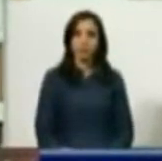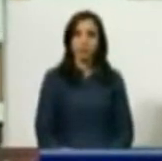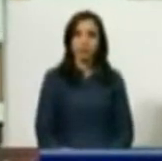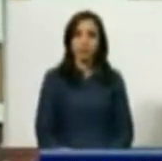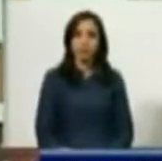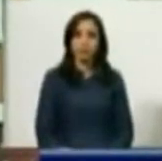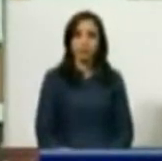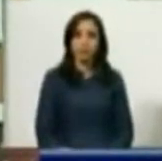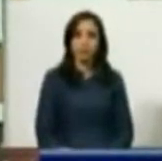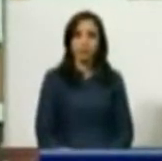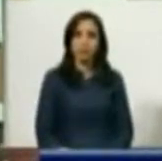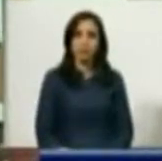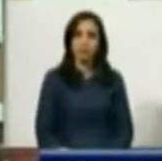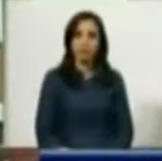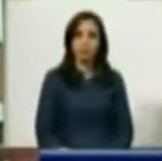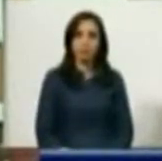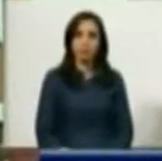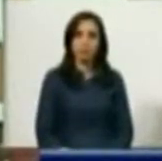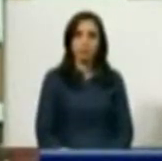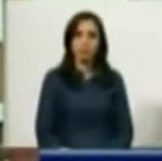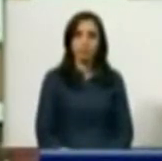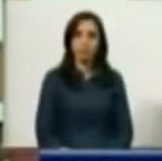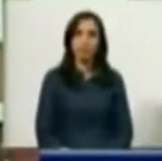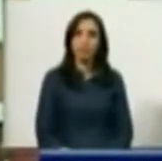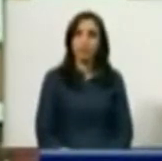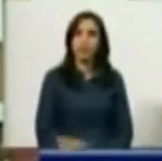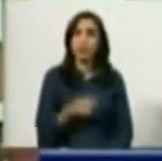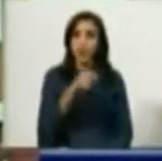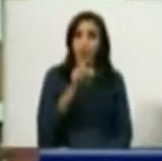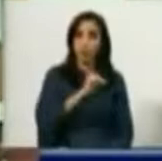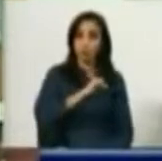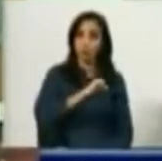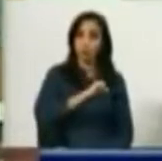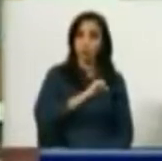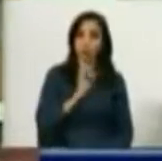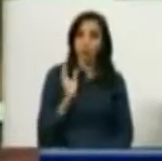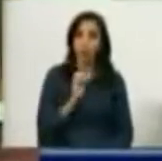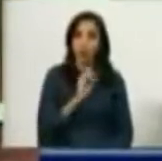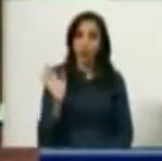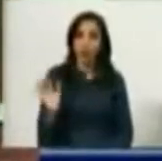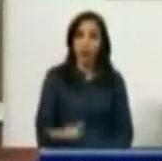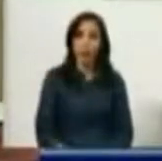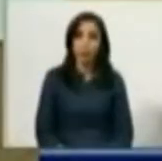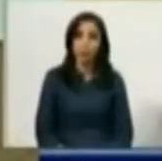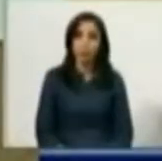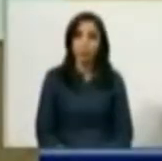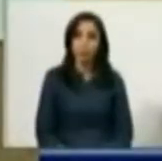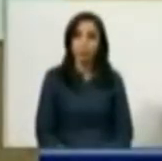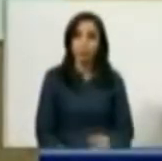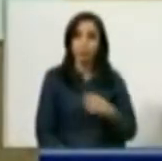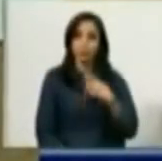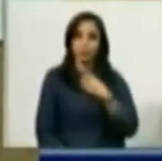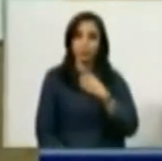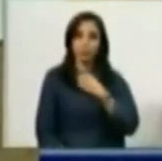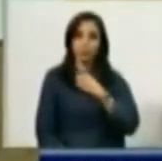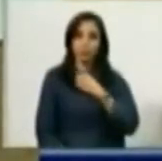la piel si no viene para acá Porque es cobarde es un cobarde es un cobarde Diego arria